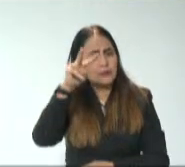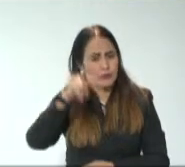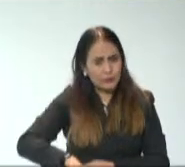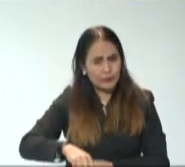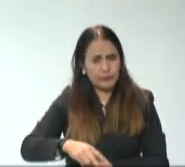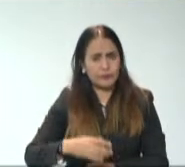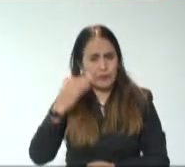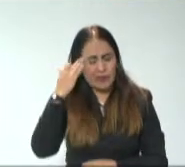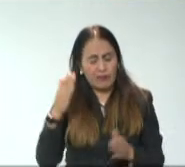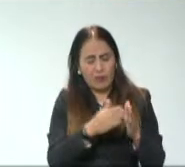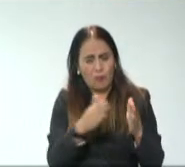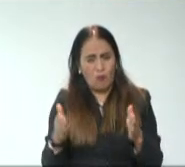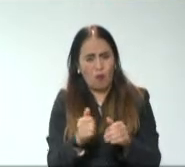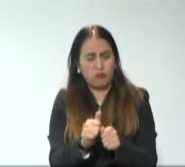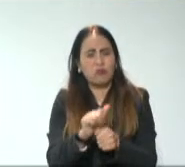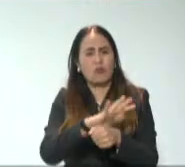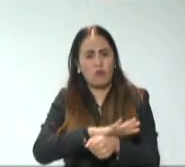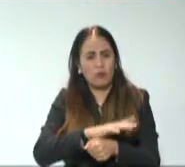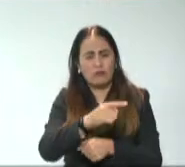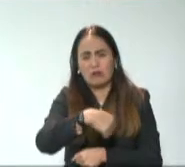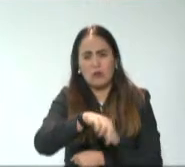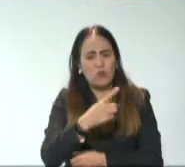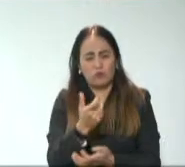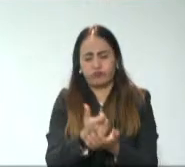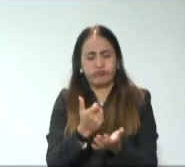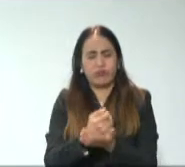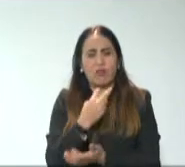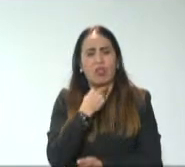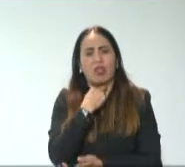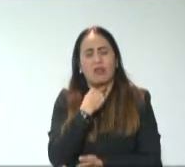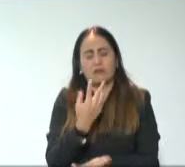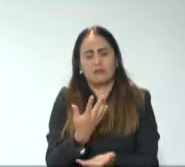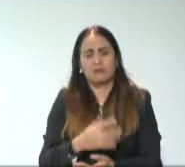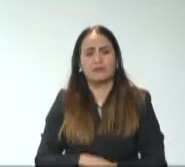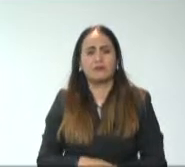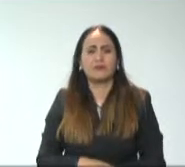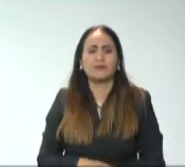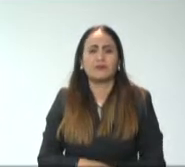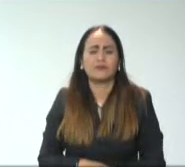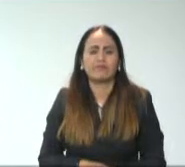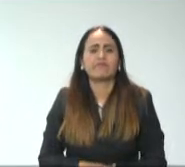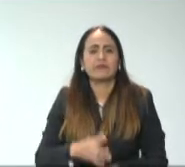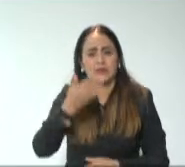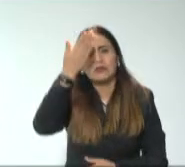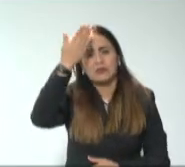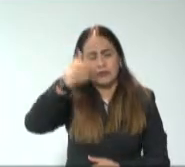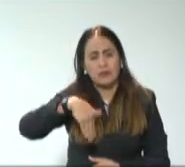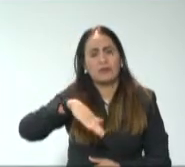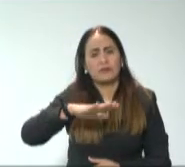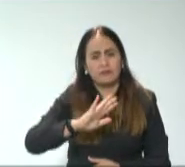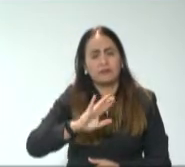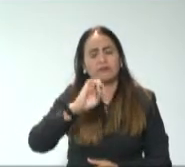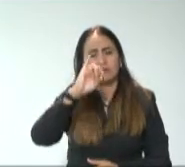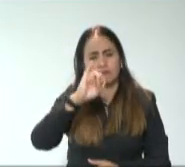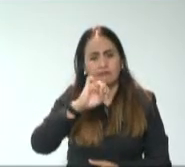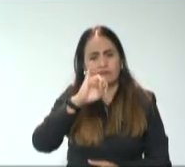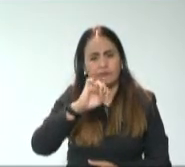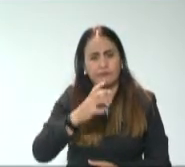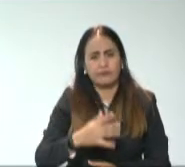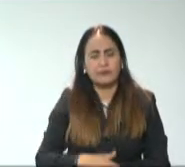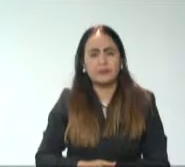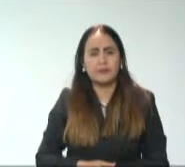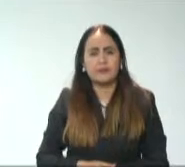en un momento de crisis económica sabemos muy bien que eh Por desgracia siempre este tipo